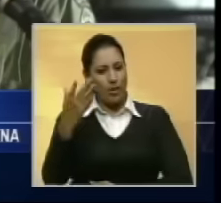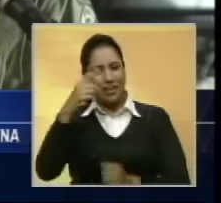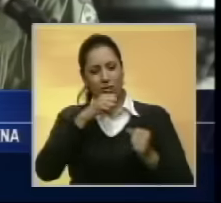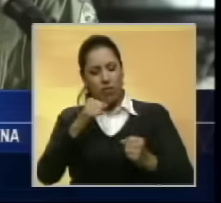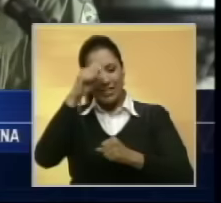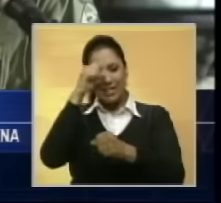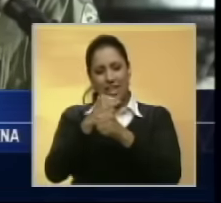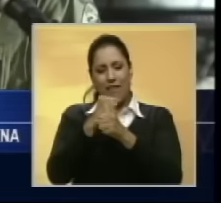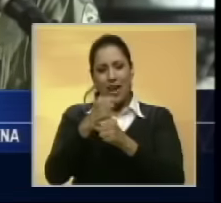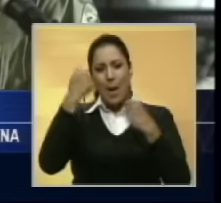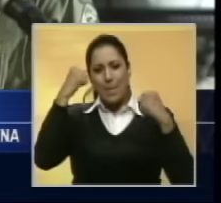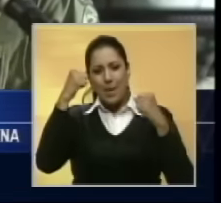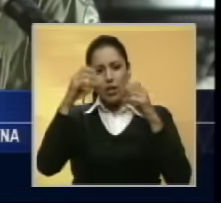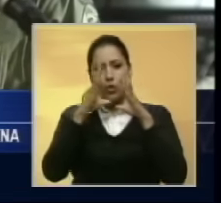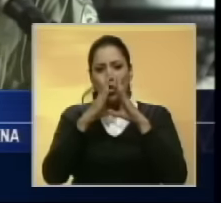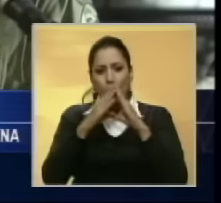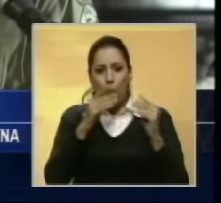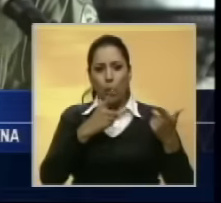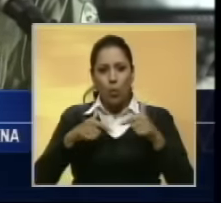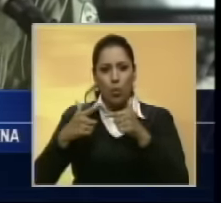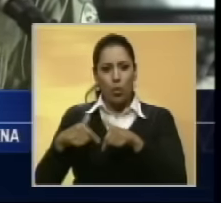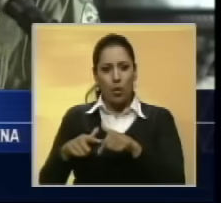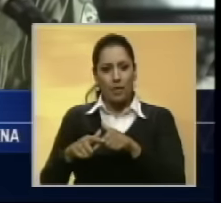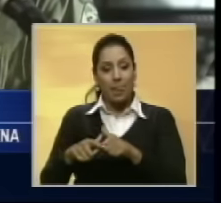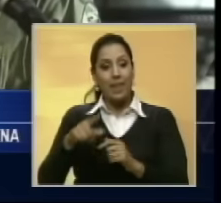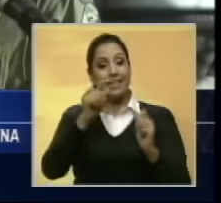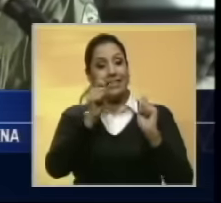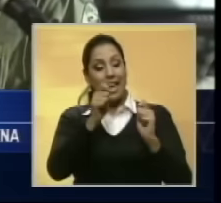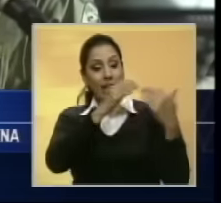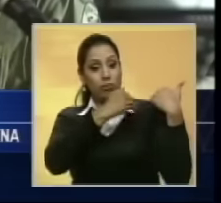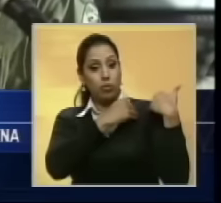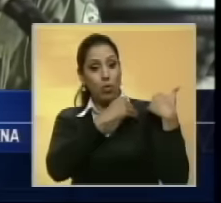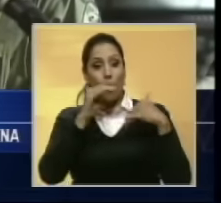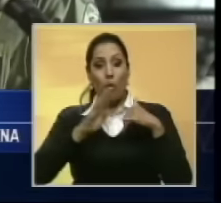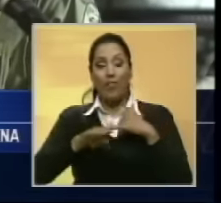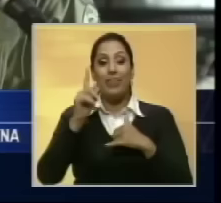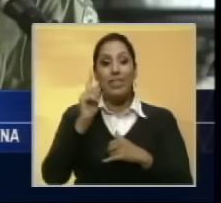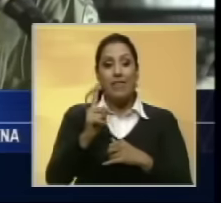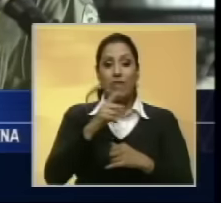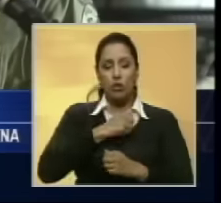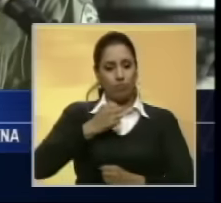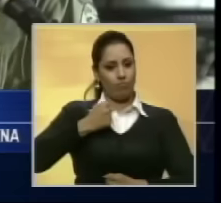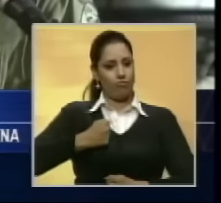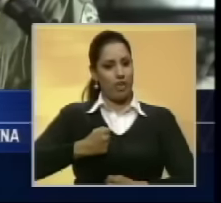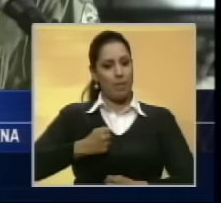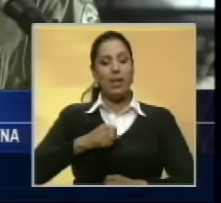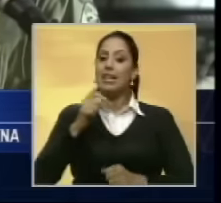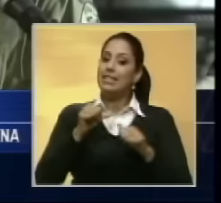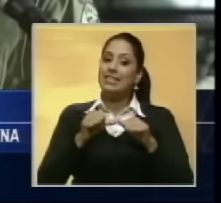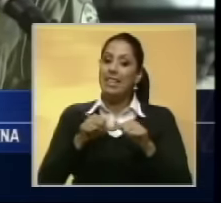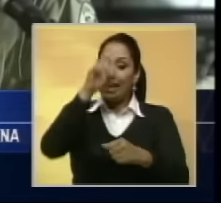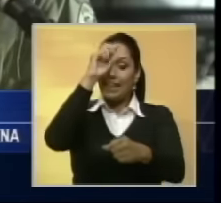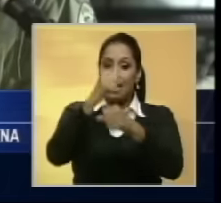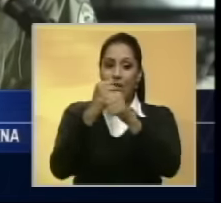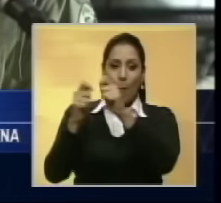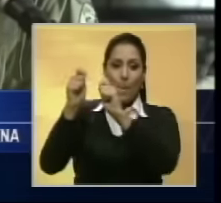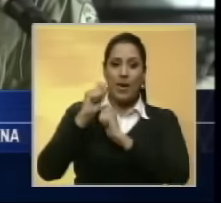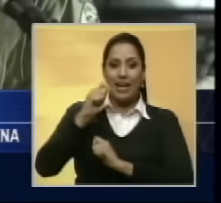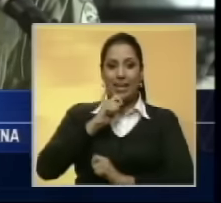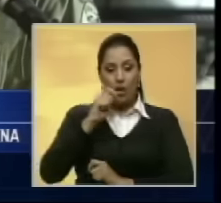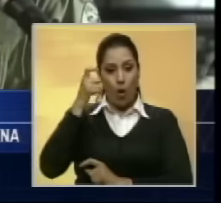elevar el apresto operacional de todas sus unidades. Tarea esta última que ejecutaré con firmeza, siguiendo la labor de mi